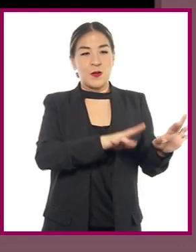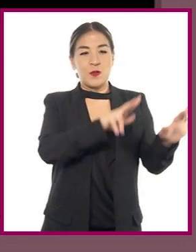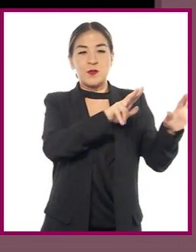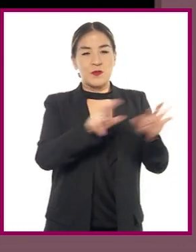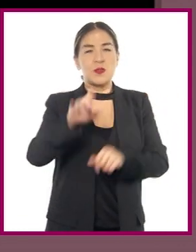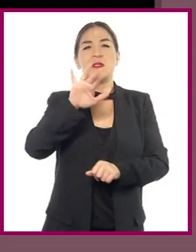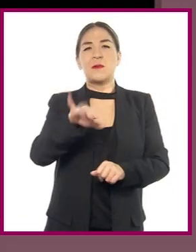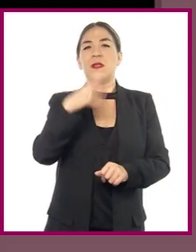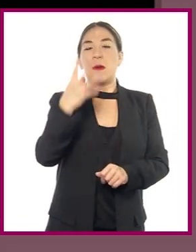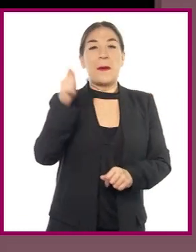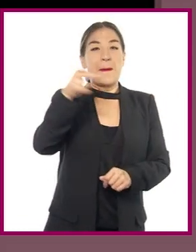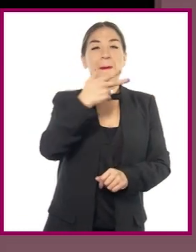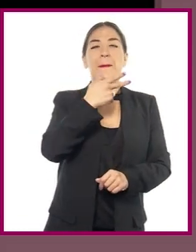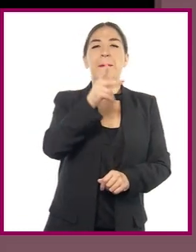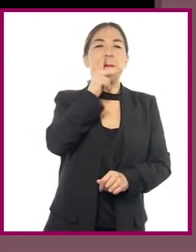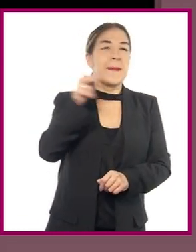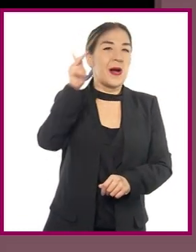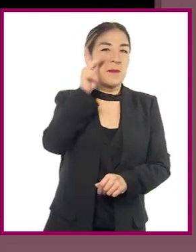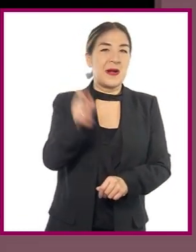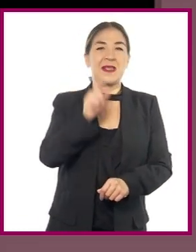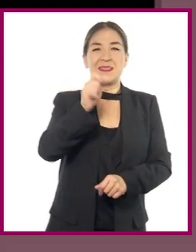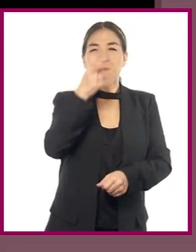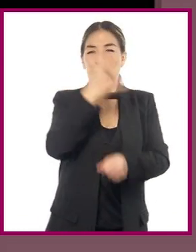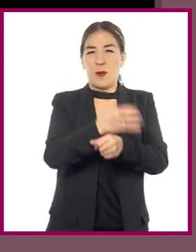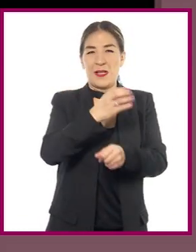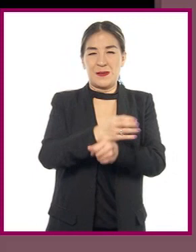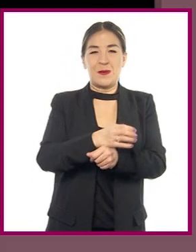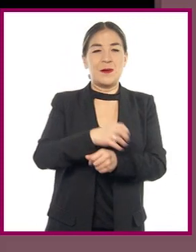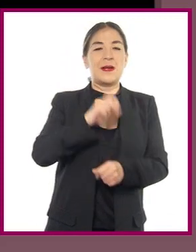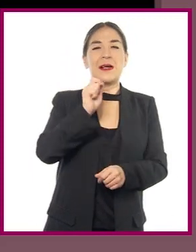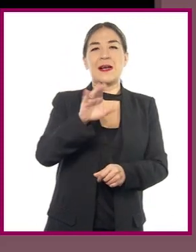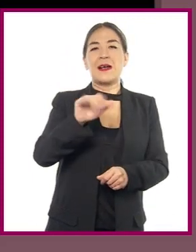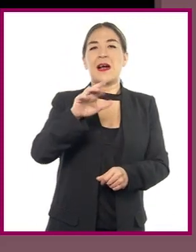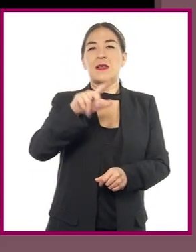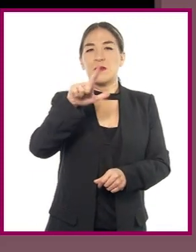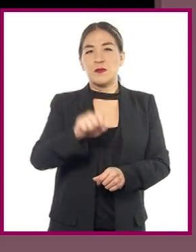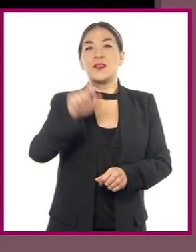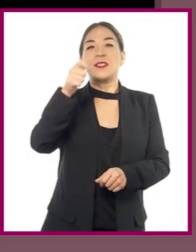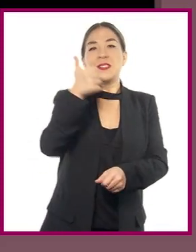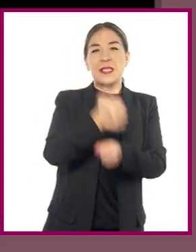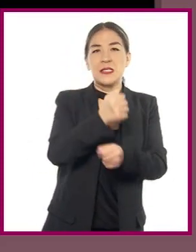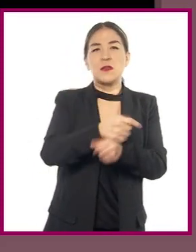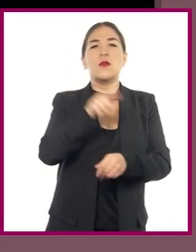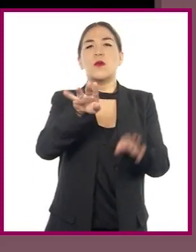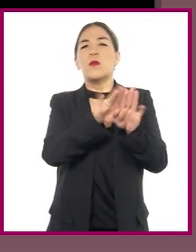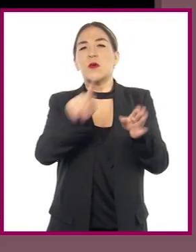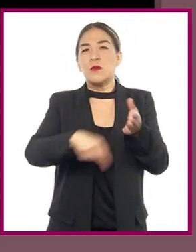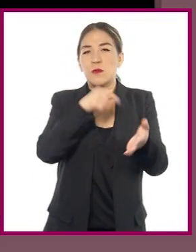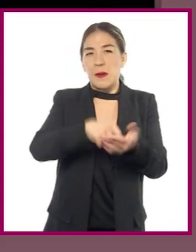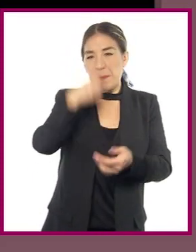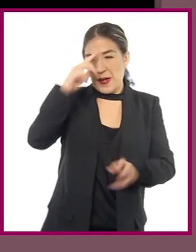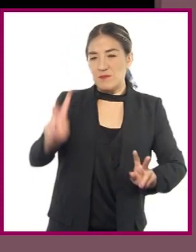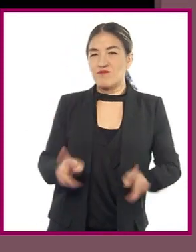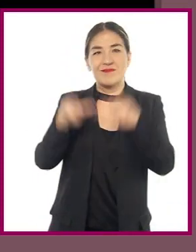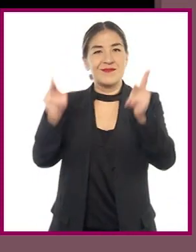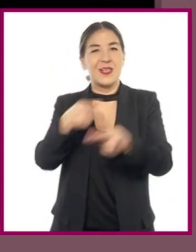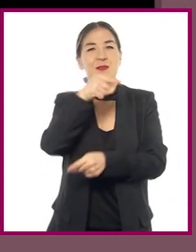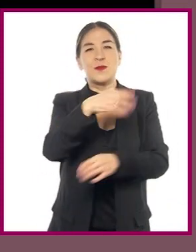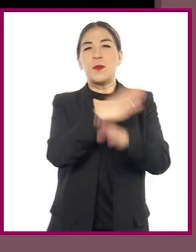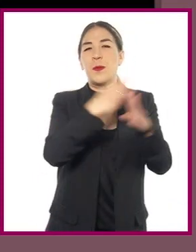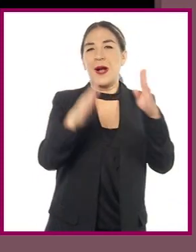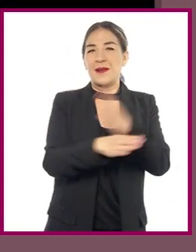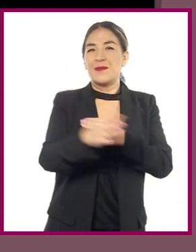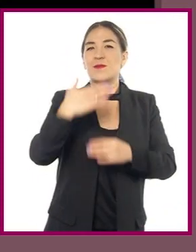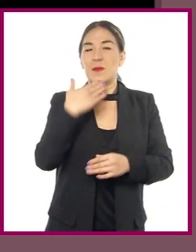VI otorgó a España y Portugal la posesión del territorio americano y la explotación de sus riquezas.